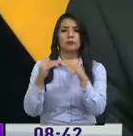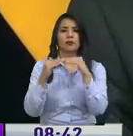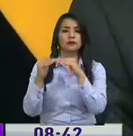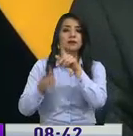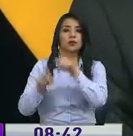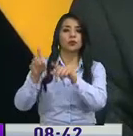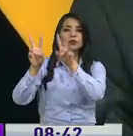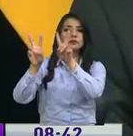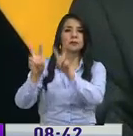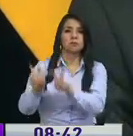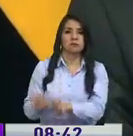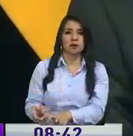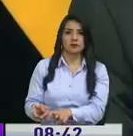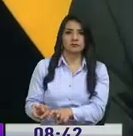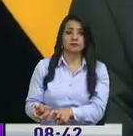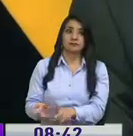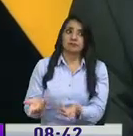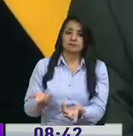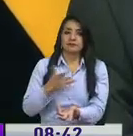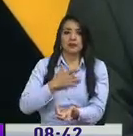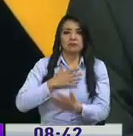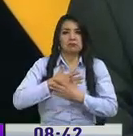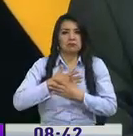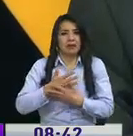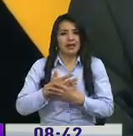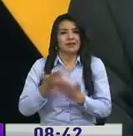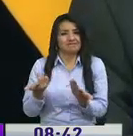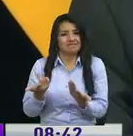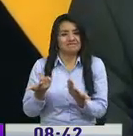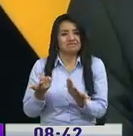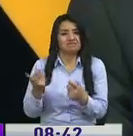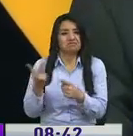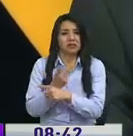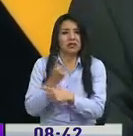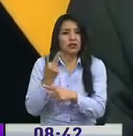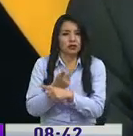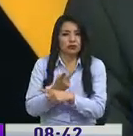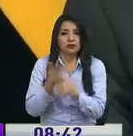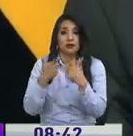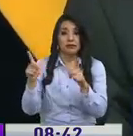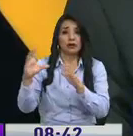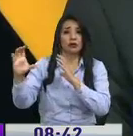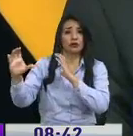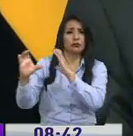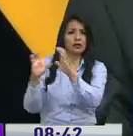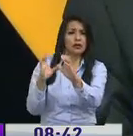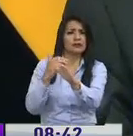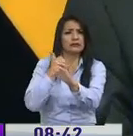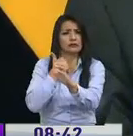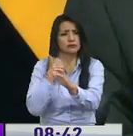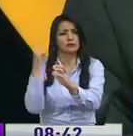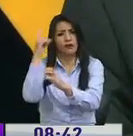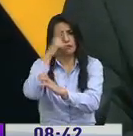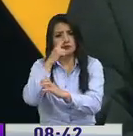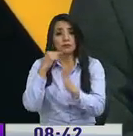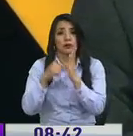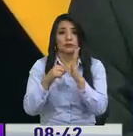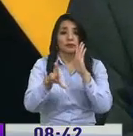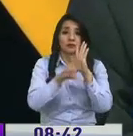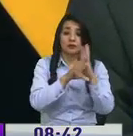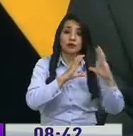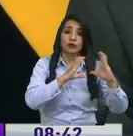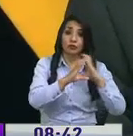lamentablemente, toca terrenos peligrosos para la libre expresión. No solamente está en la ley